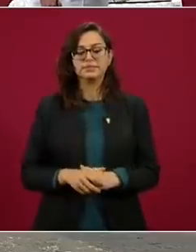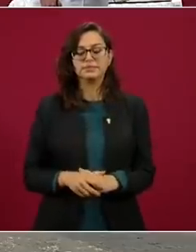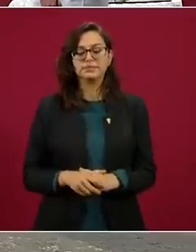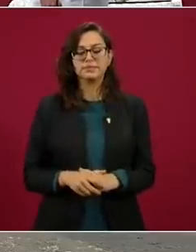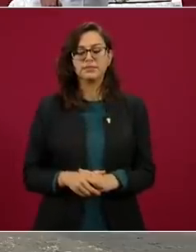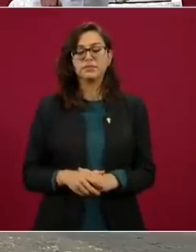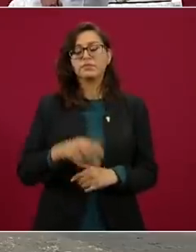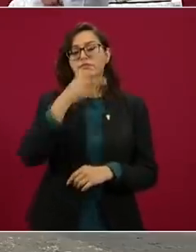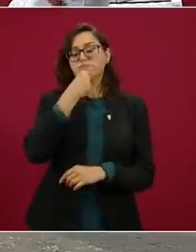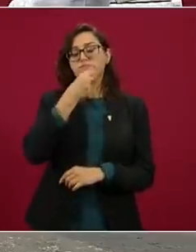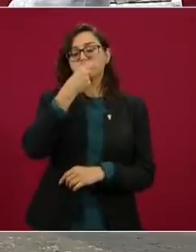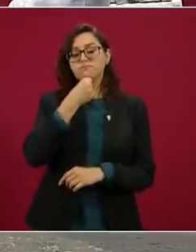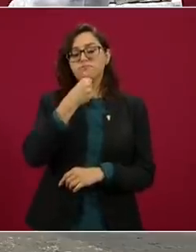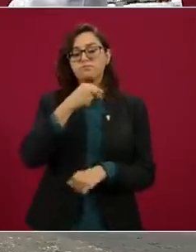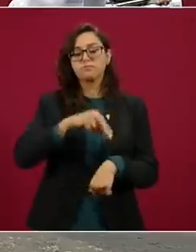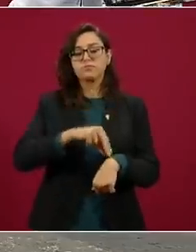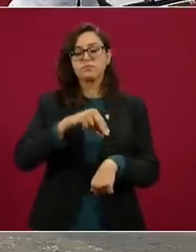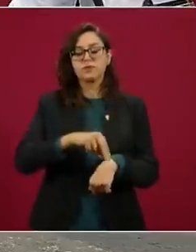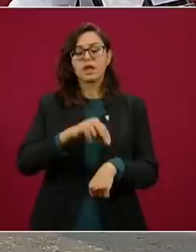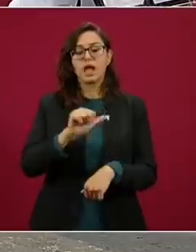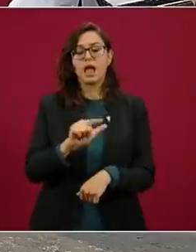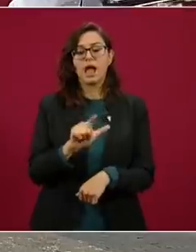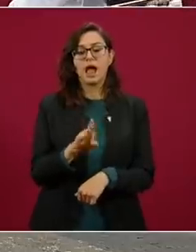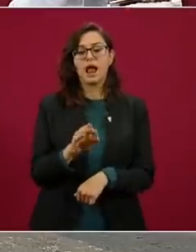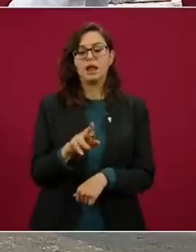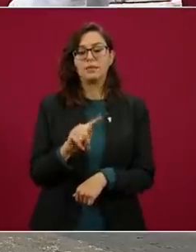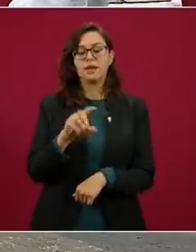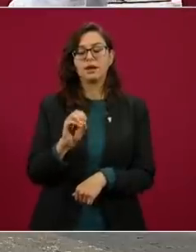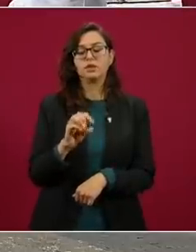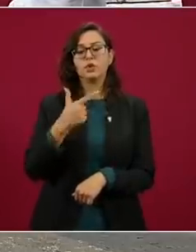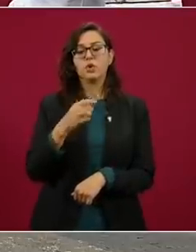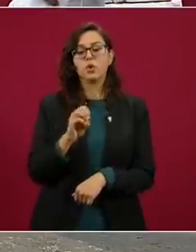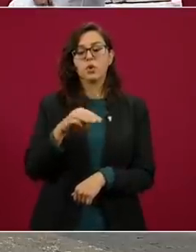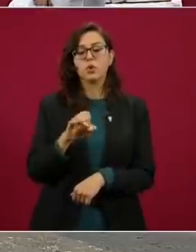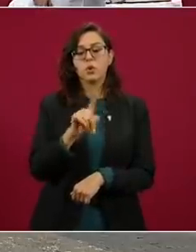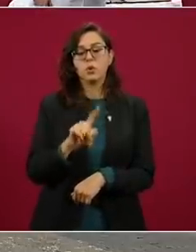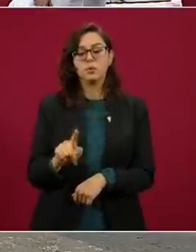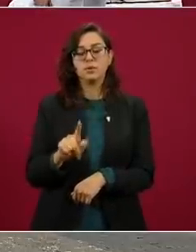médico erick alberto gómez lara